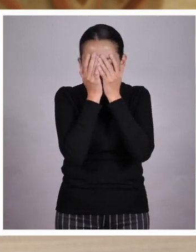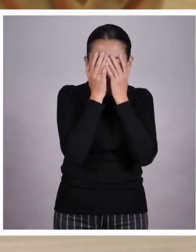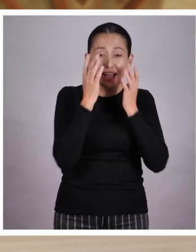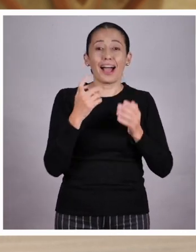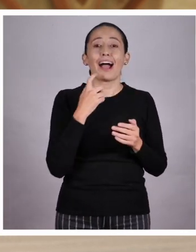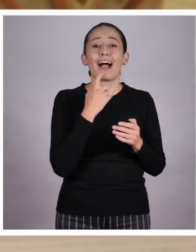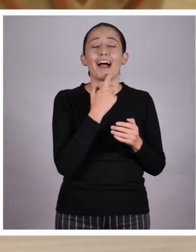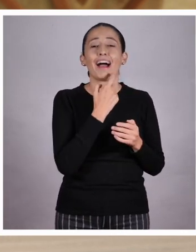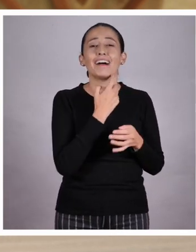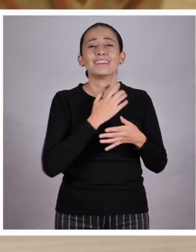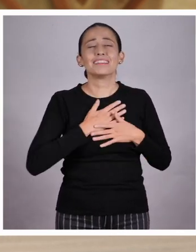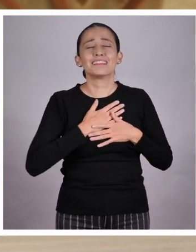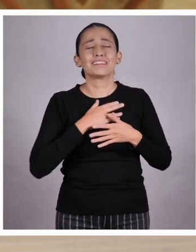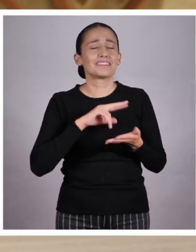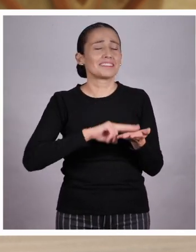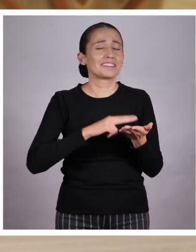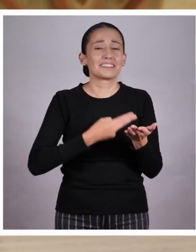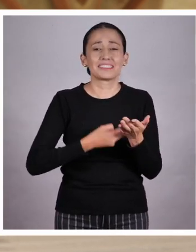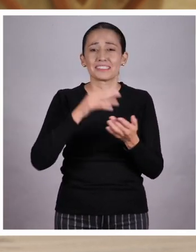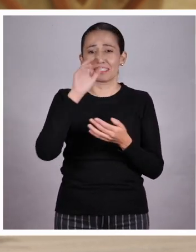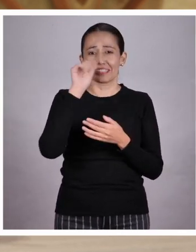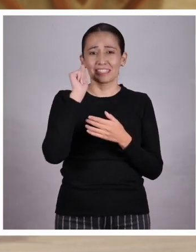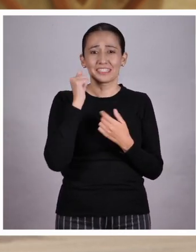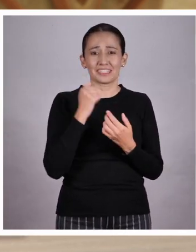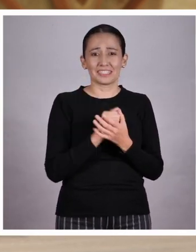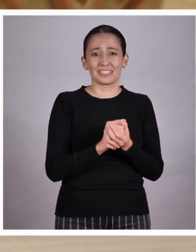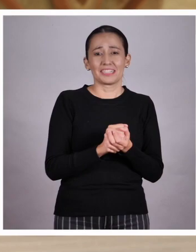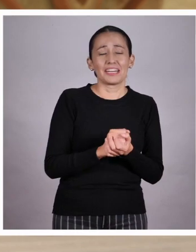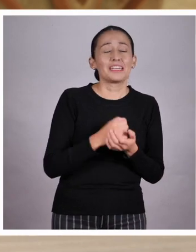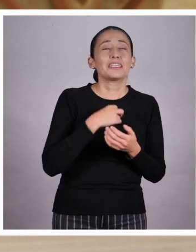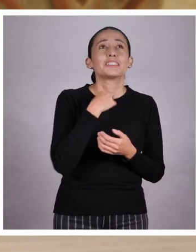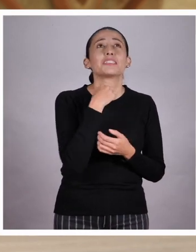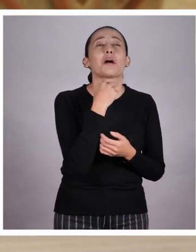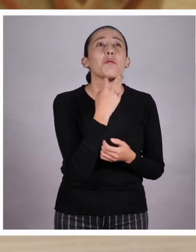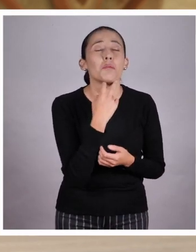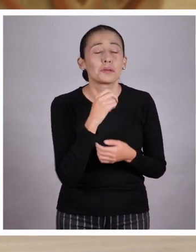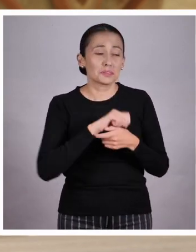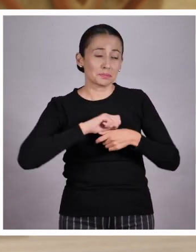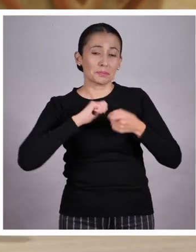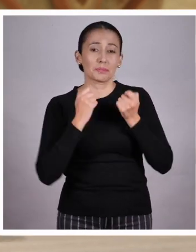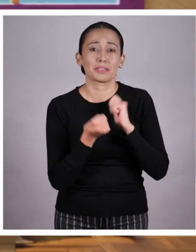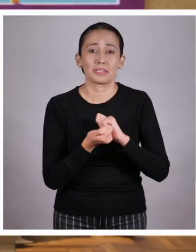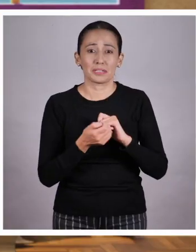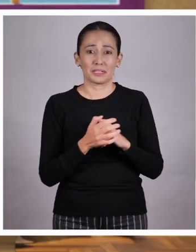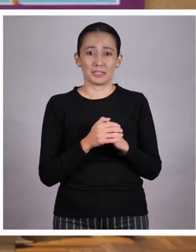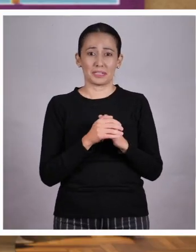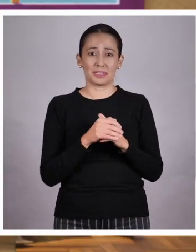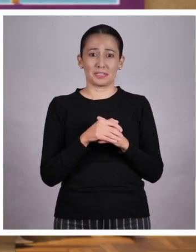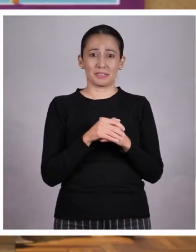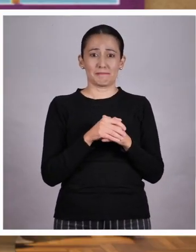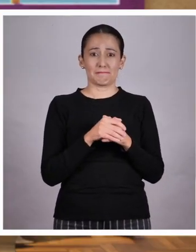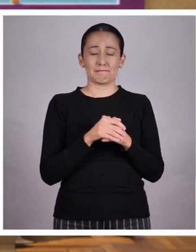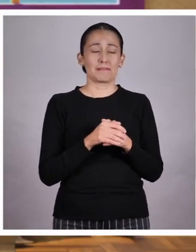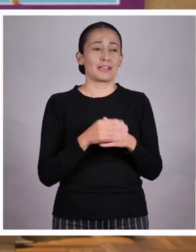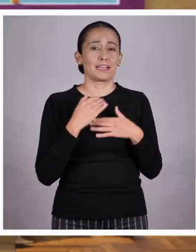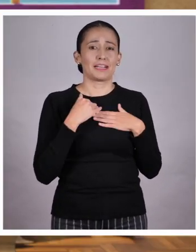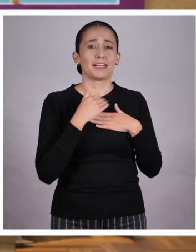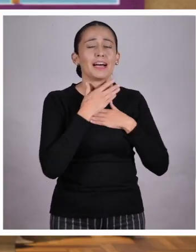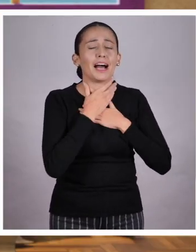¡Ah! Creo que debo mejorar tu voz para que en serio me crea. Sí, tienes que mejorar, eso, hablas